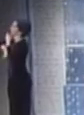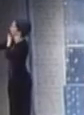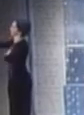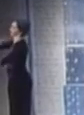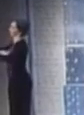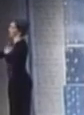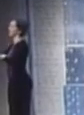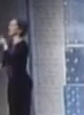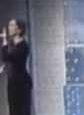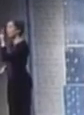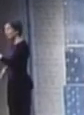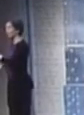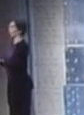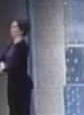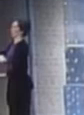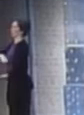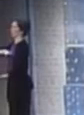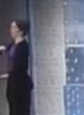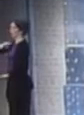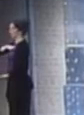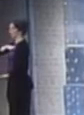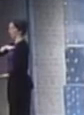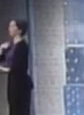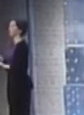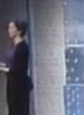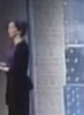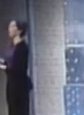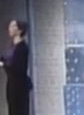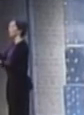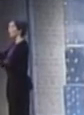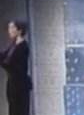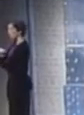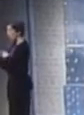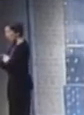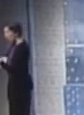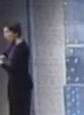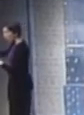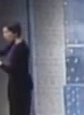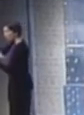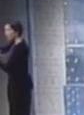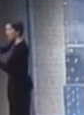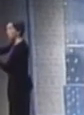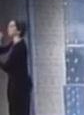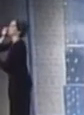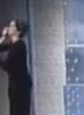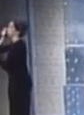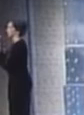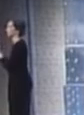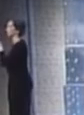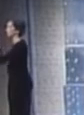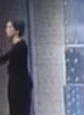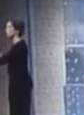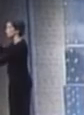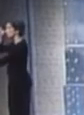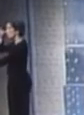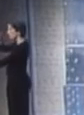hablando de competencias. Esta parte de la colaboración, pues entonces ahora sí me doy cuenta que en la medida que tú me estás escuchando